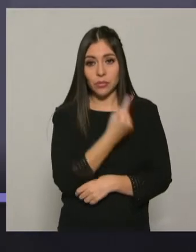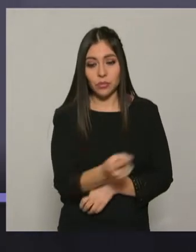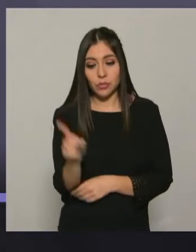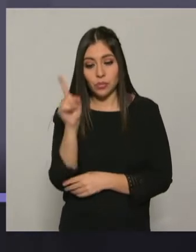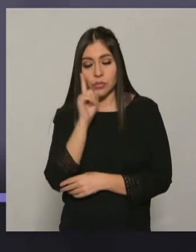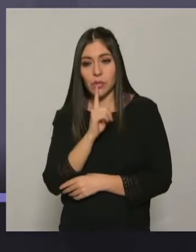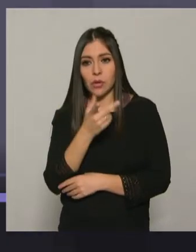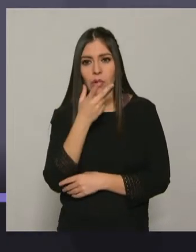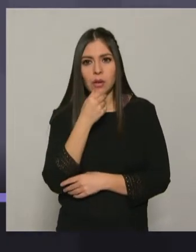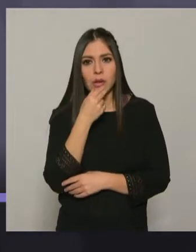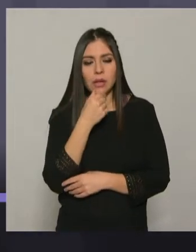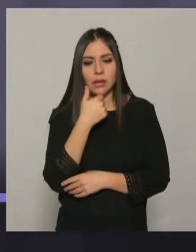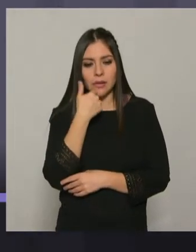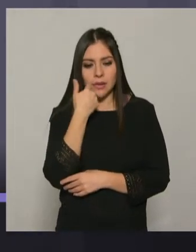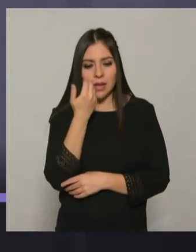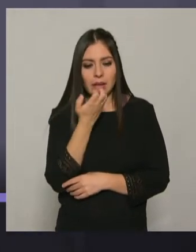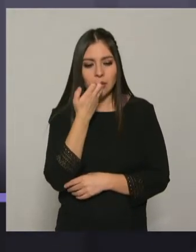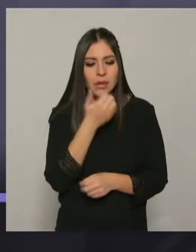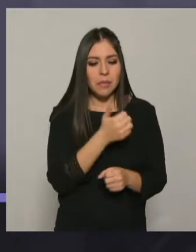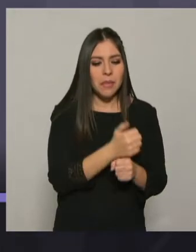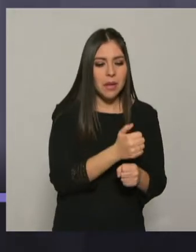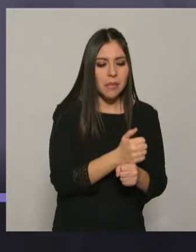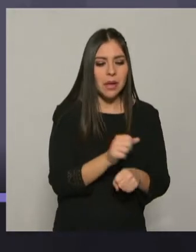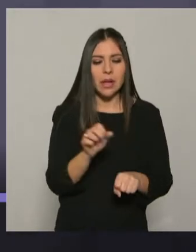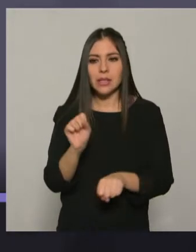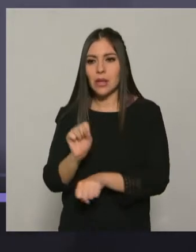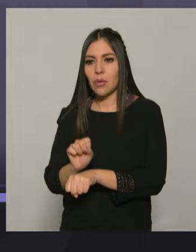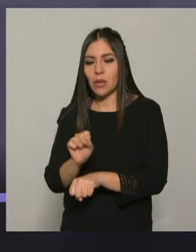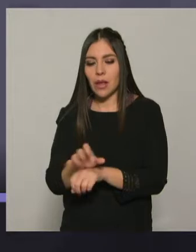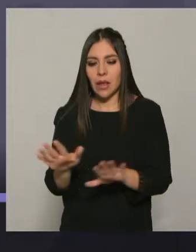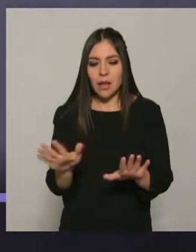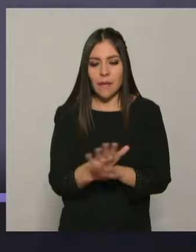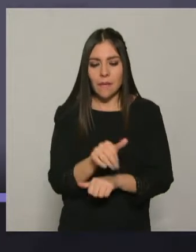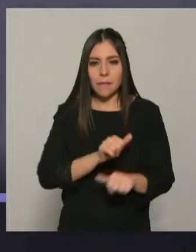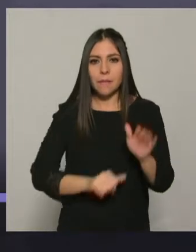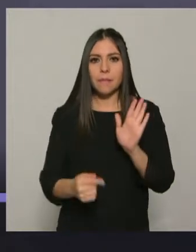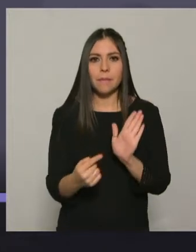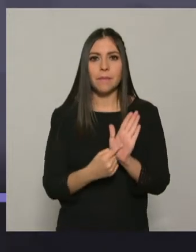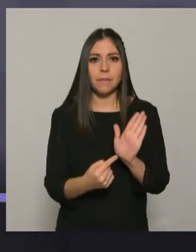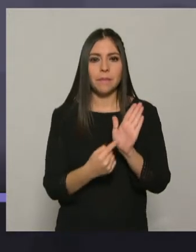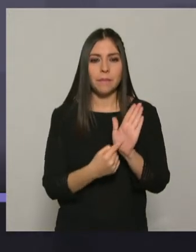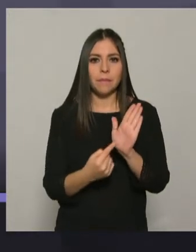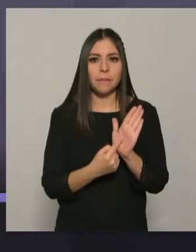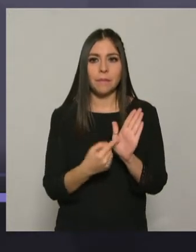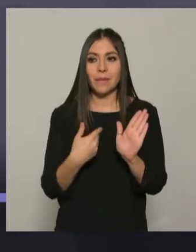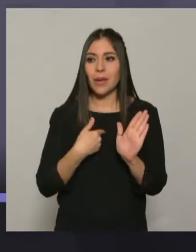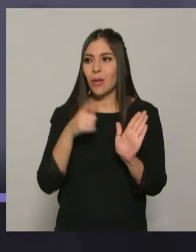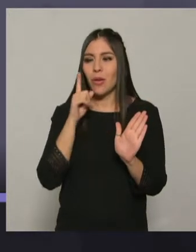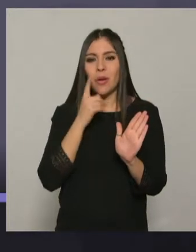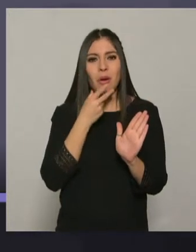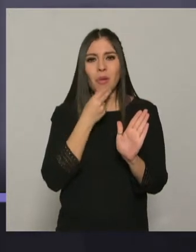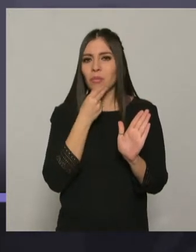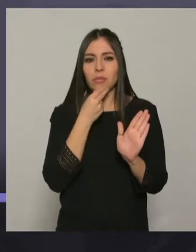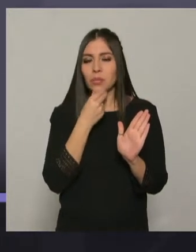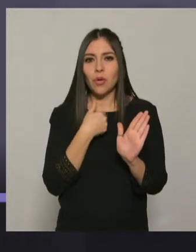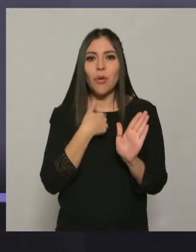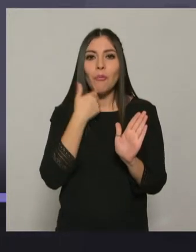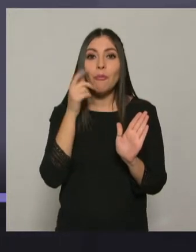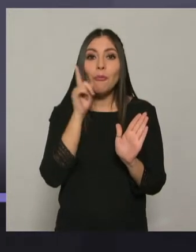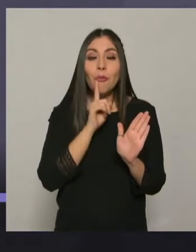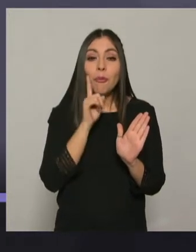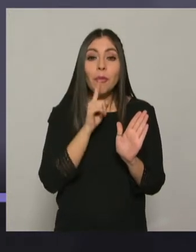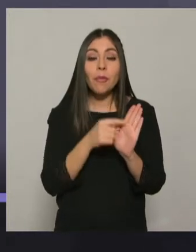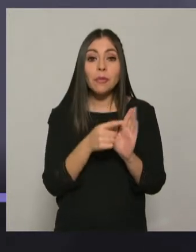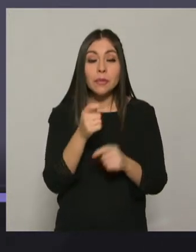niñas transiten el sistema escolar con el documento que avala cómo se autoprescriben es fundamental.